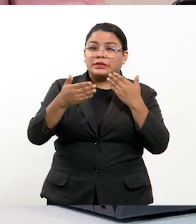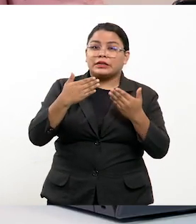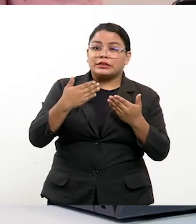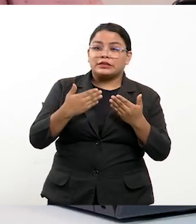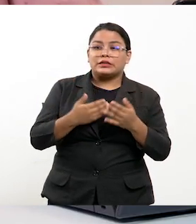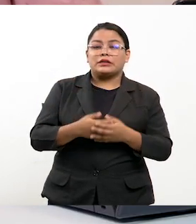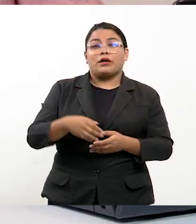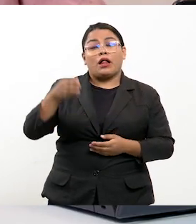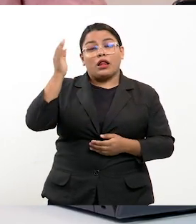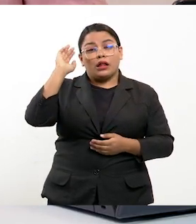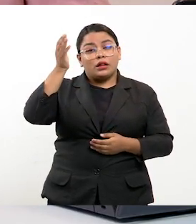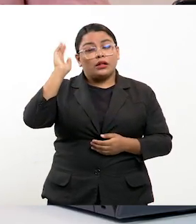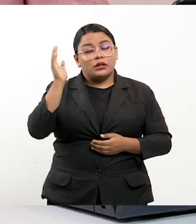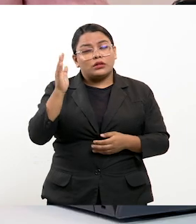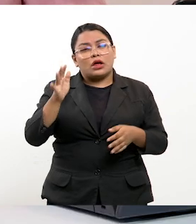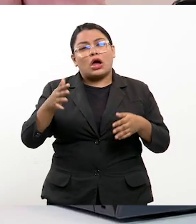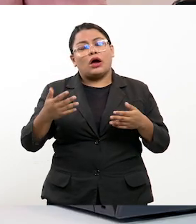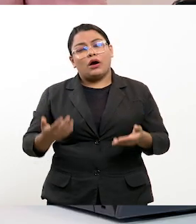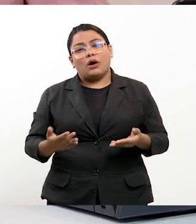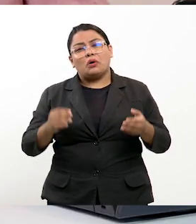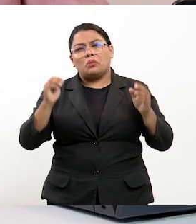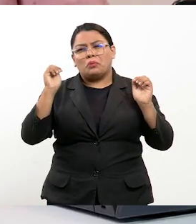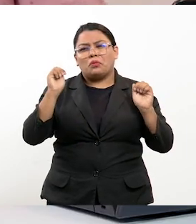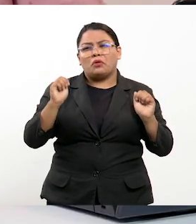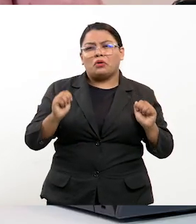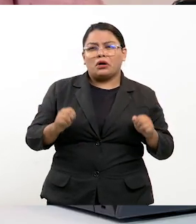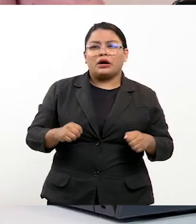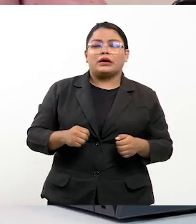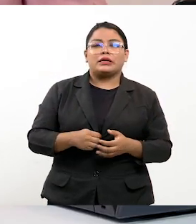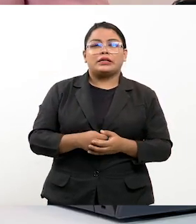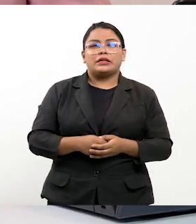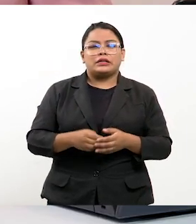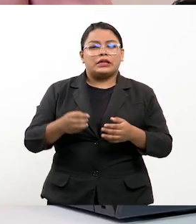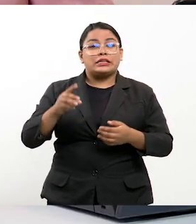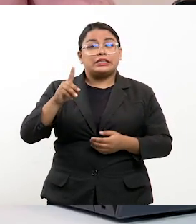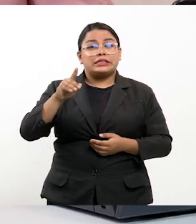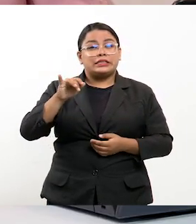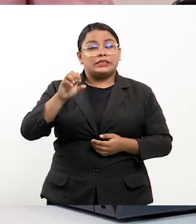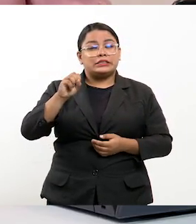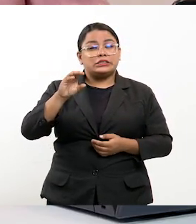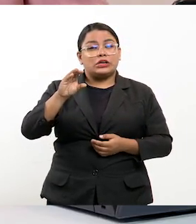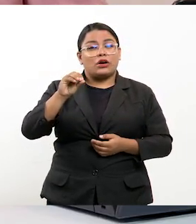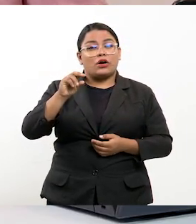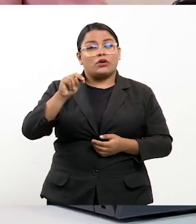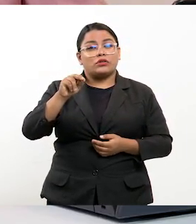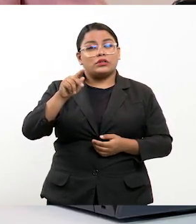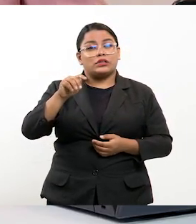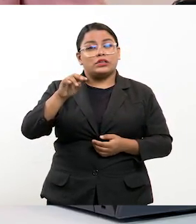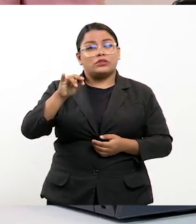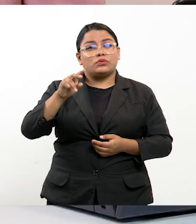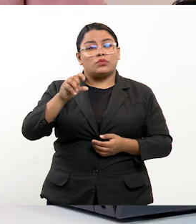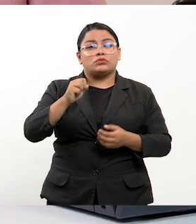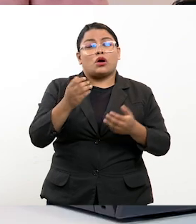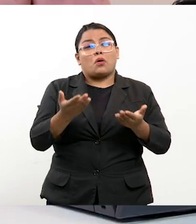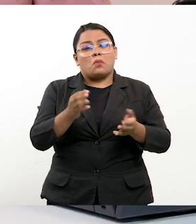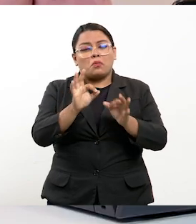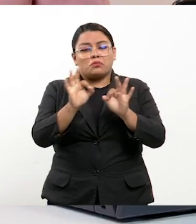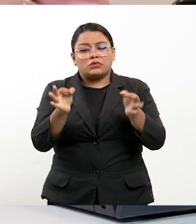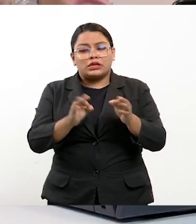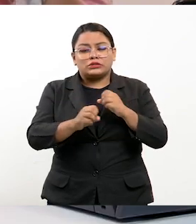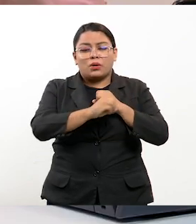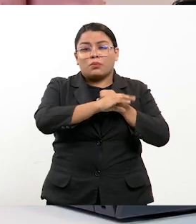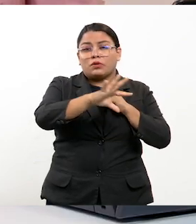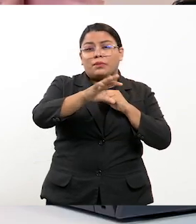o expositivos, o también pueden ser discontinuos como un texto propagandístico.